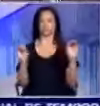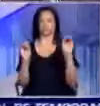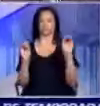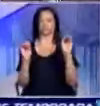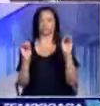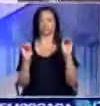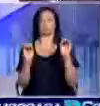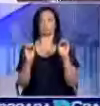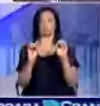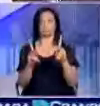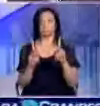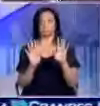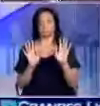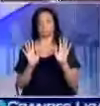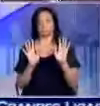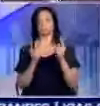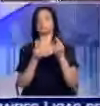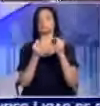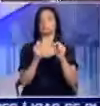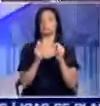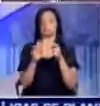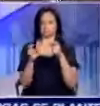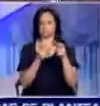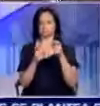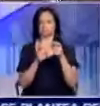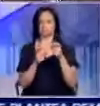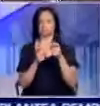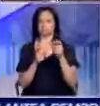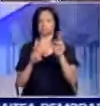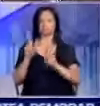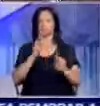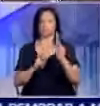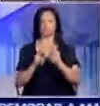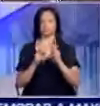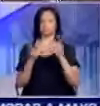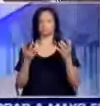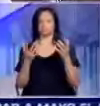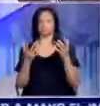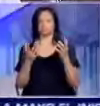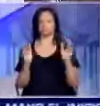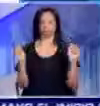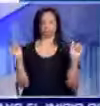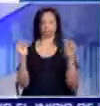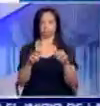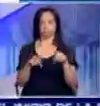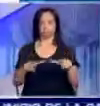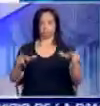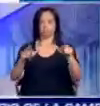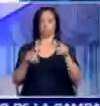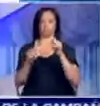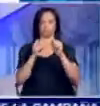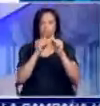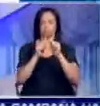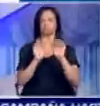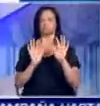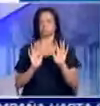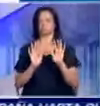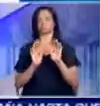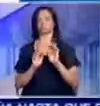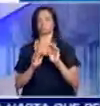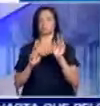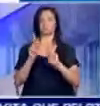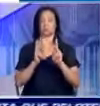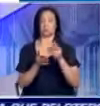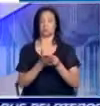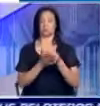Está bien eso tratando de controlar que la gente no se concentra en lugares a beber eh pero la